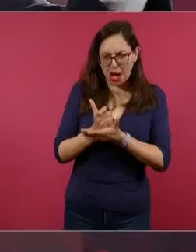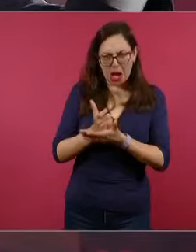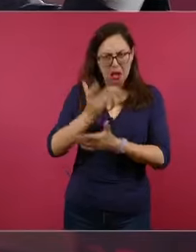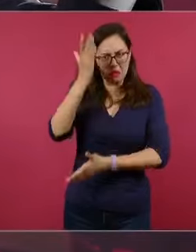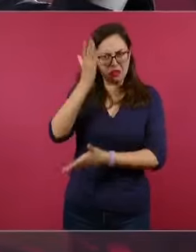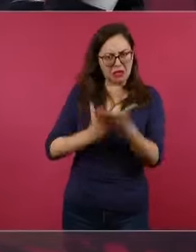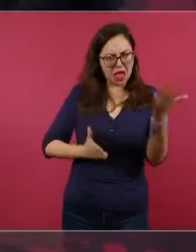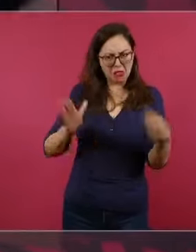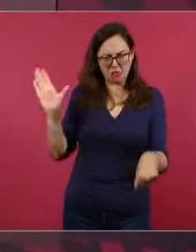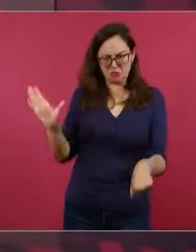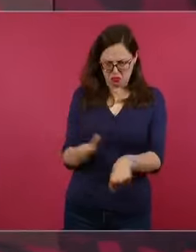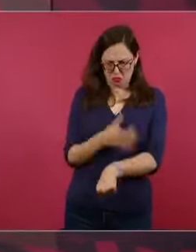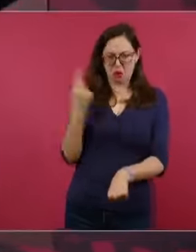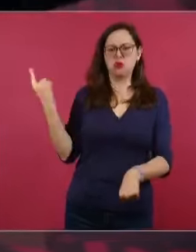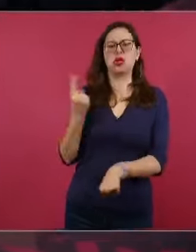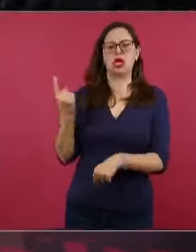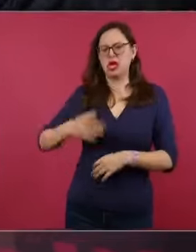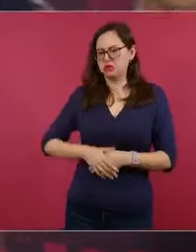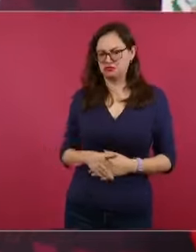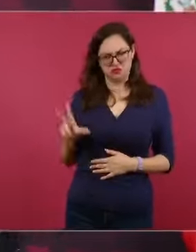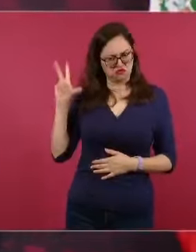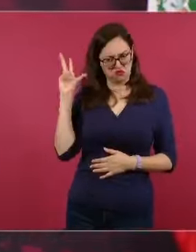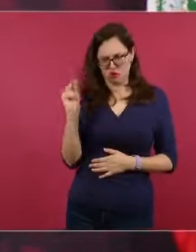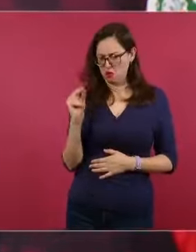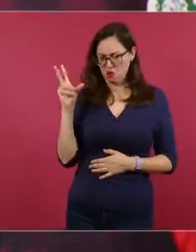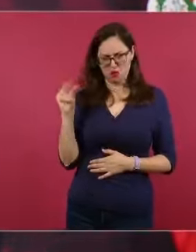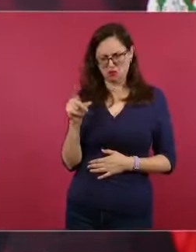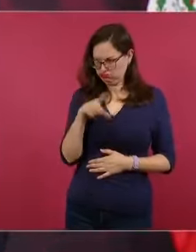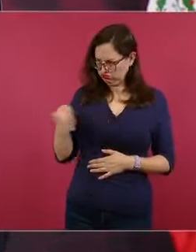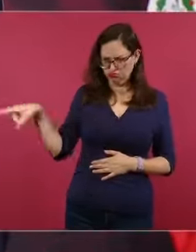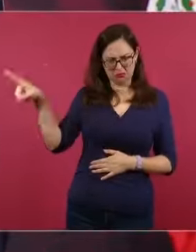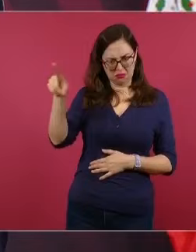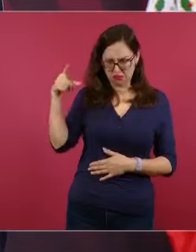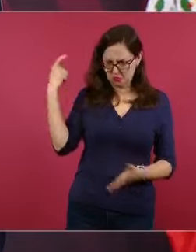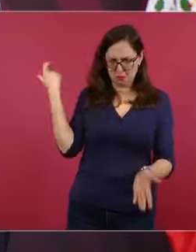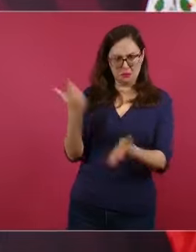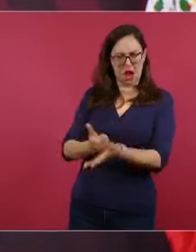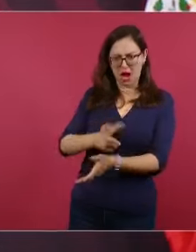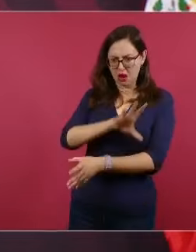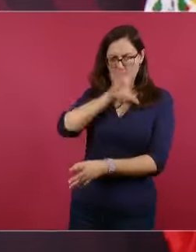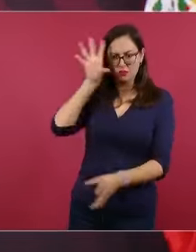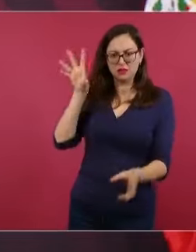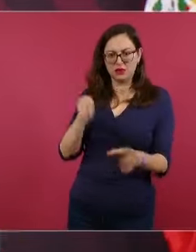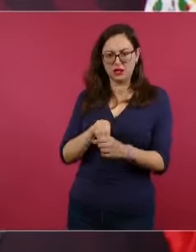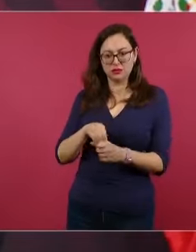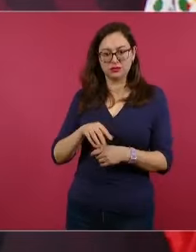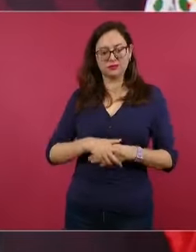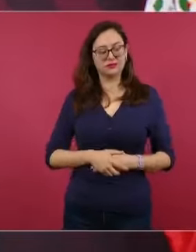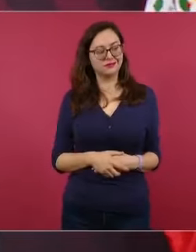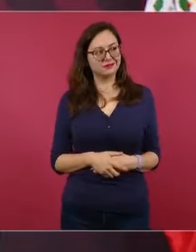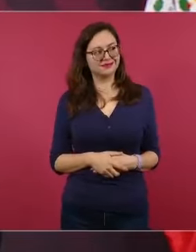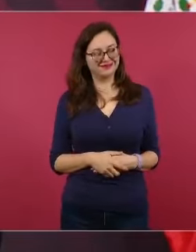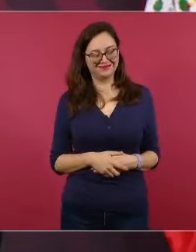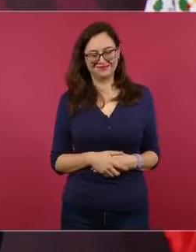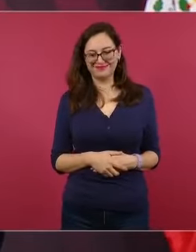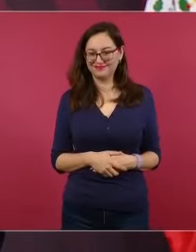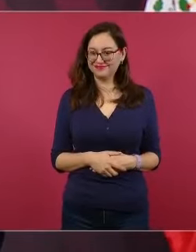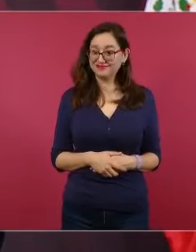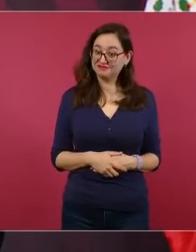Claudio y de otros Pero para qué está el gobierno